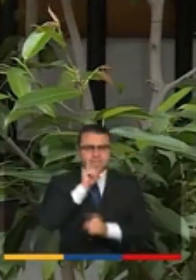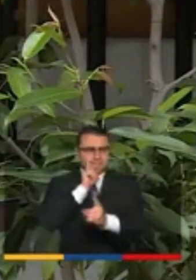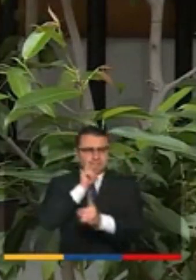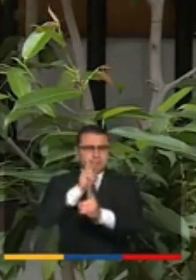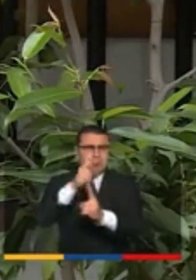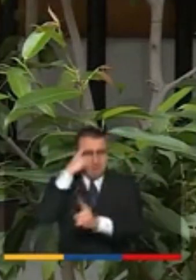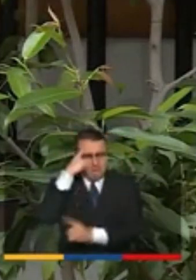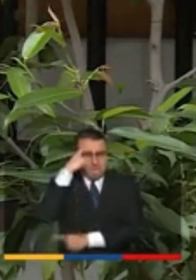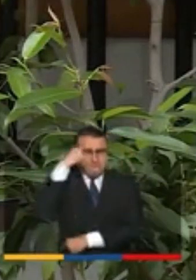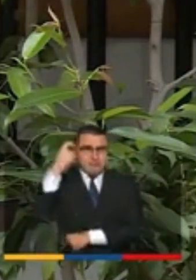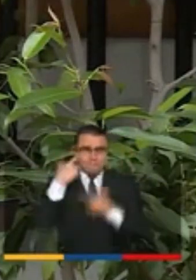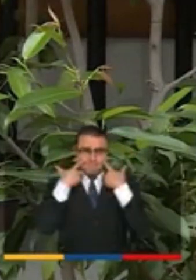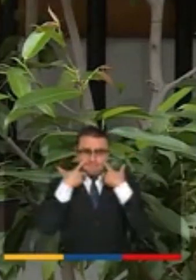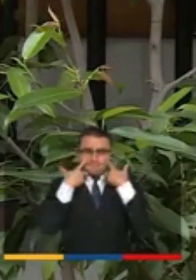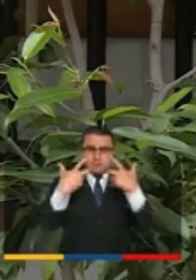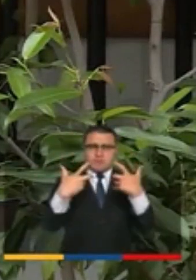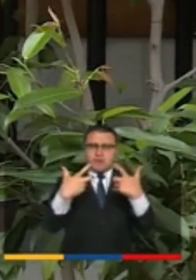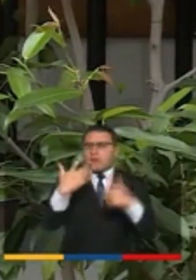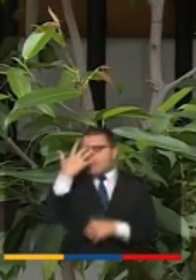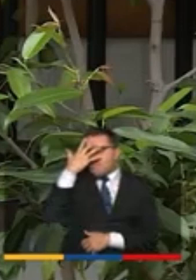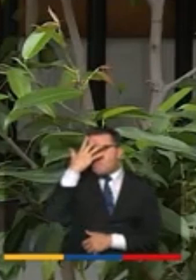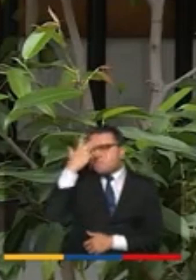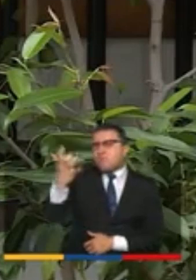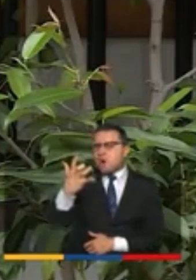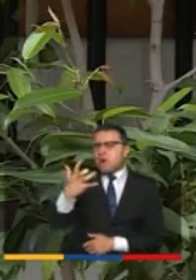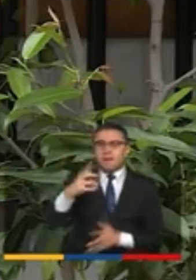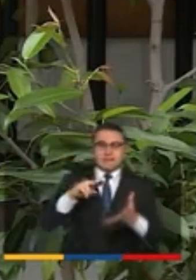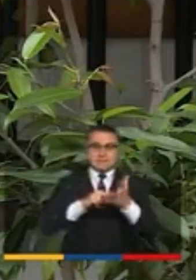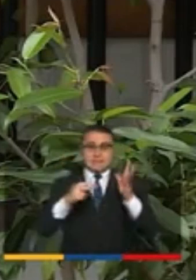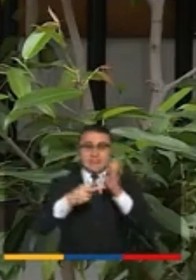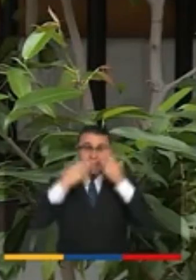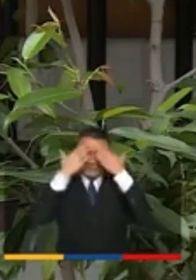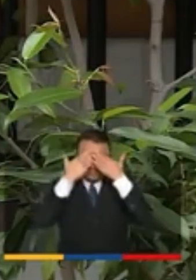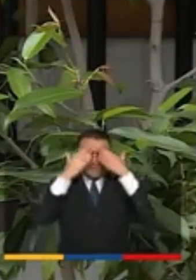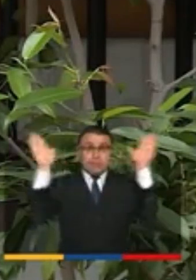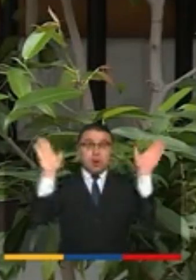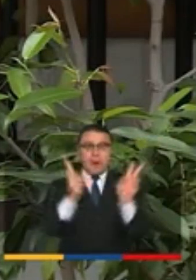porque es la democracia lo que está en juego.